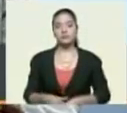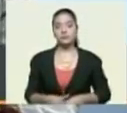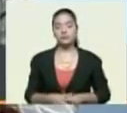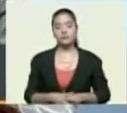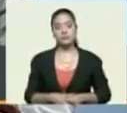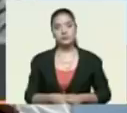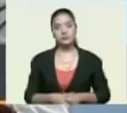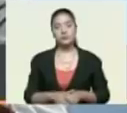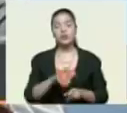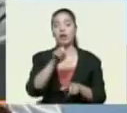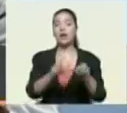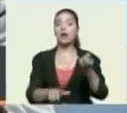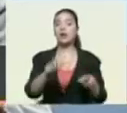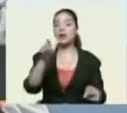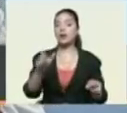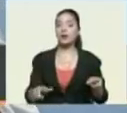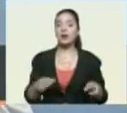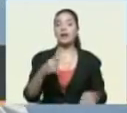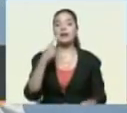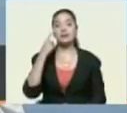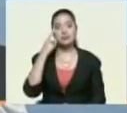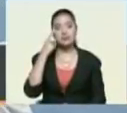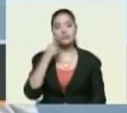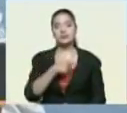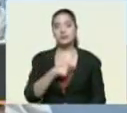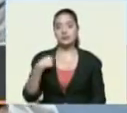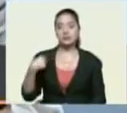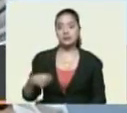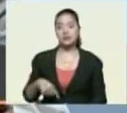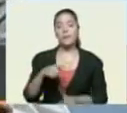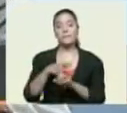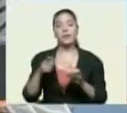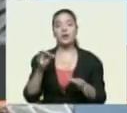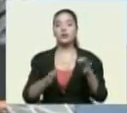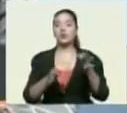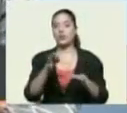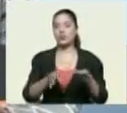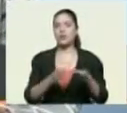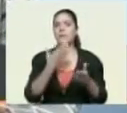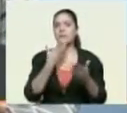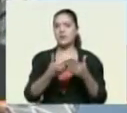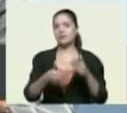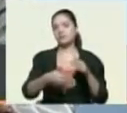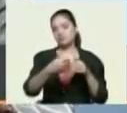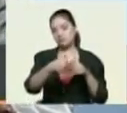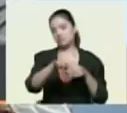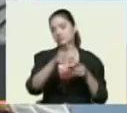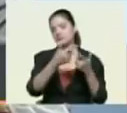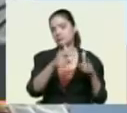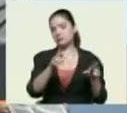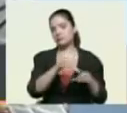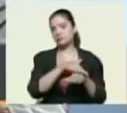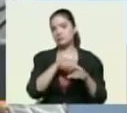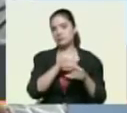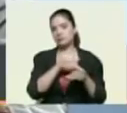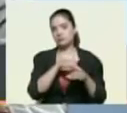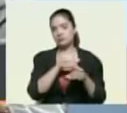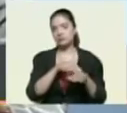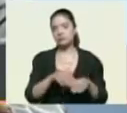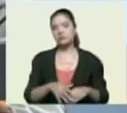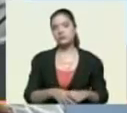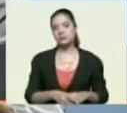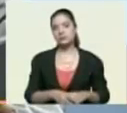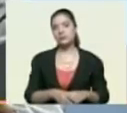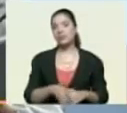los ciudadanos chinos, pero finalmente el tribunal les otorgó una medida cautelar sustitutiva de libertad